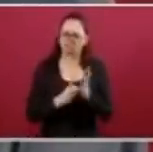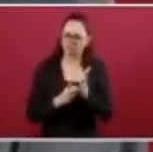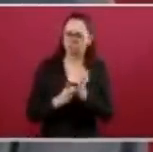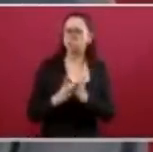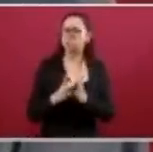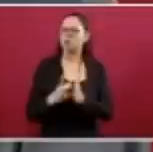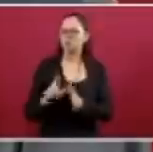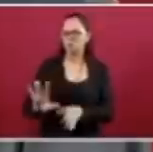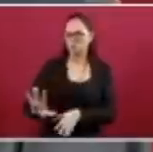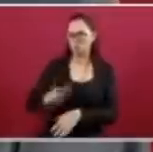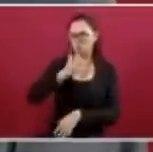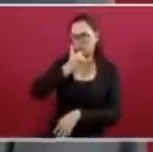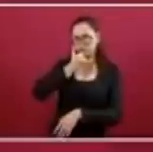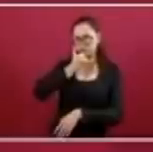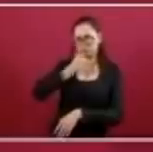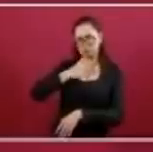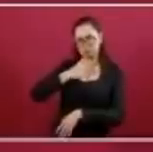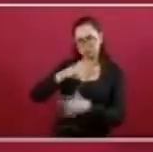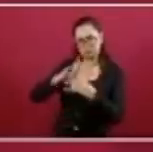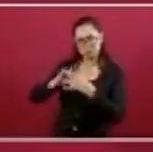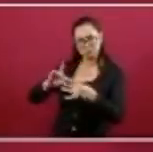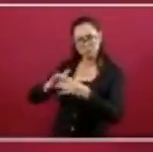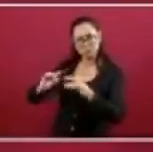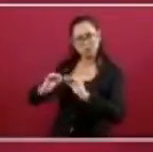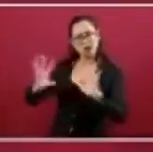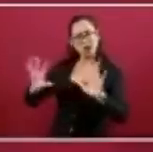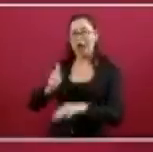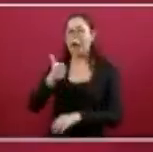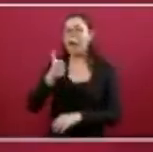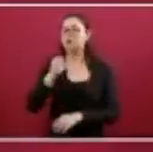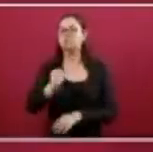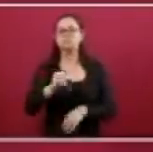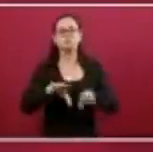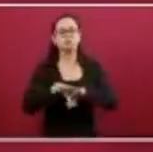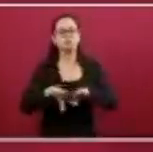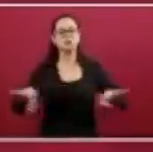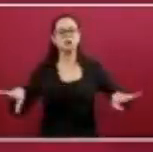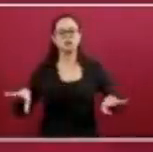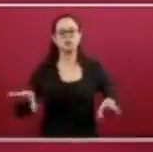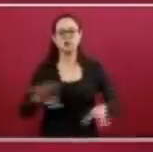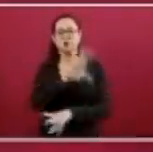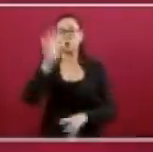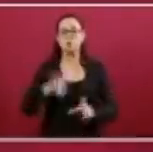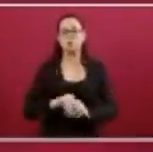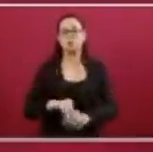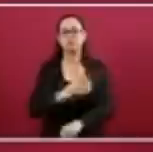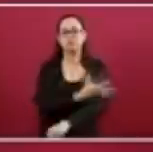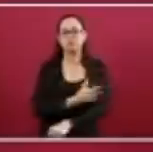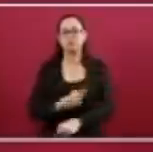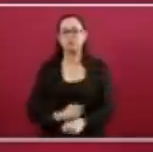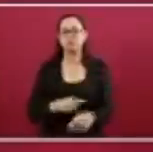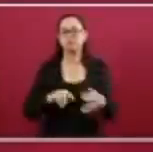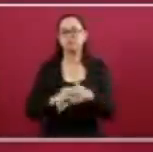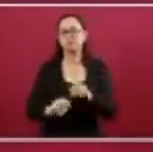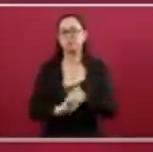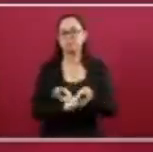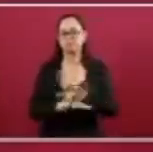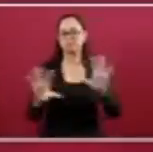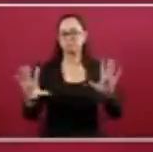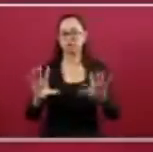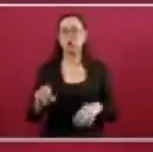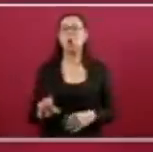réplica, y esto es la democracia, la transparencia completa. Entonces, hoy va a